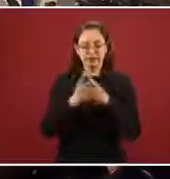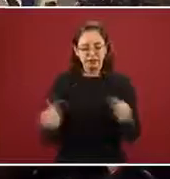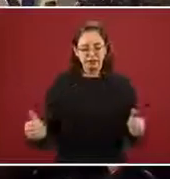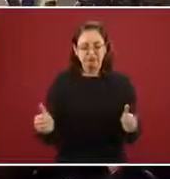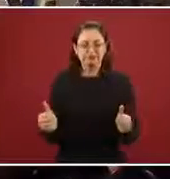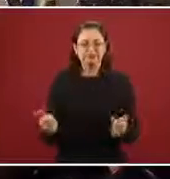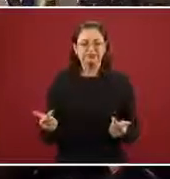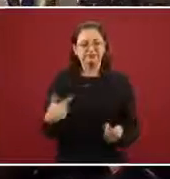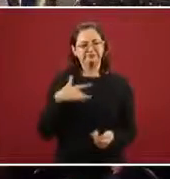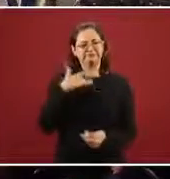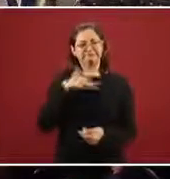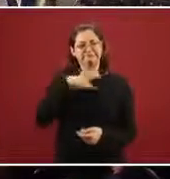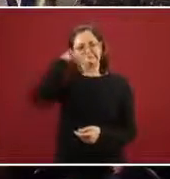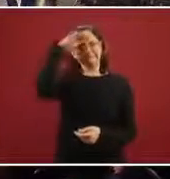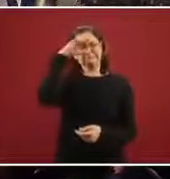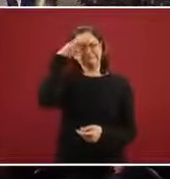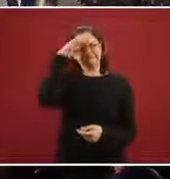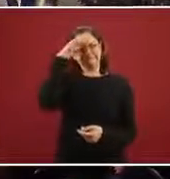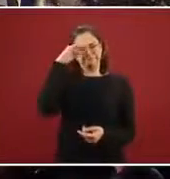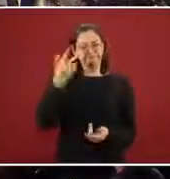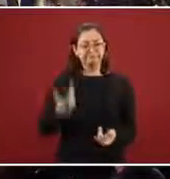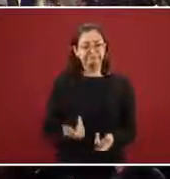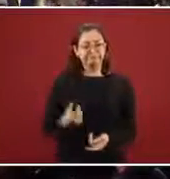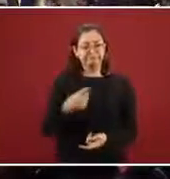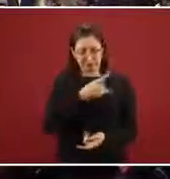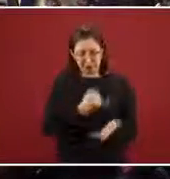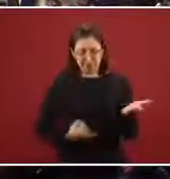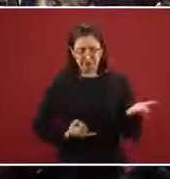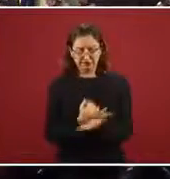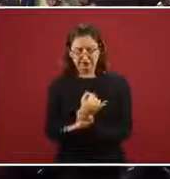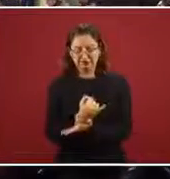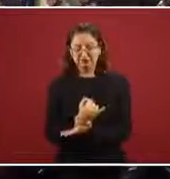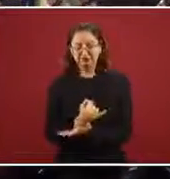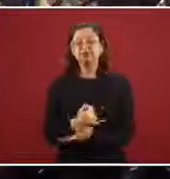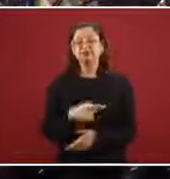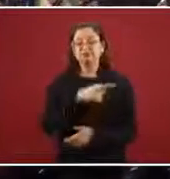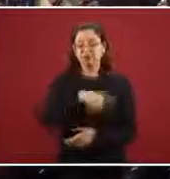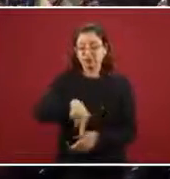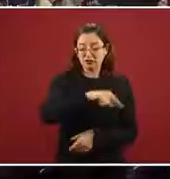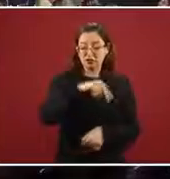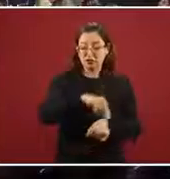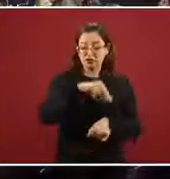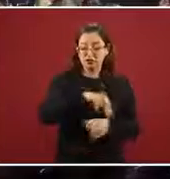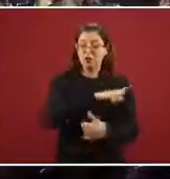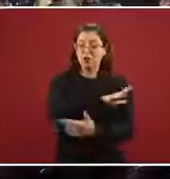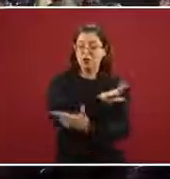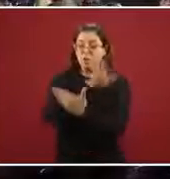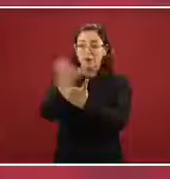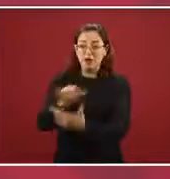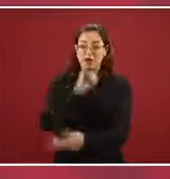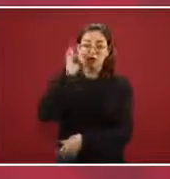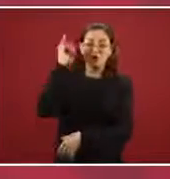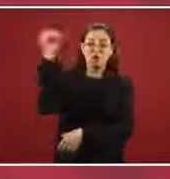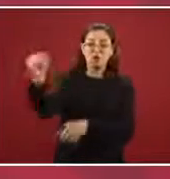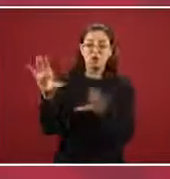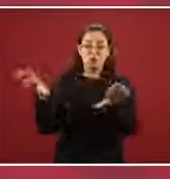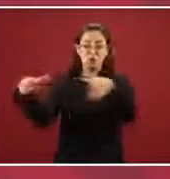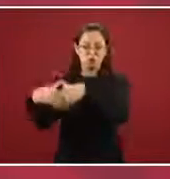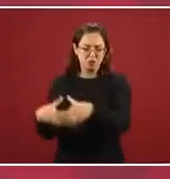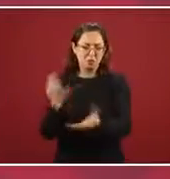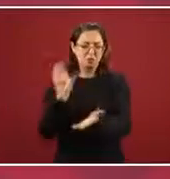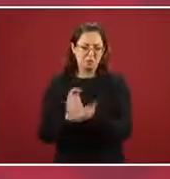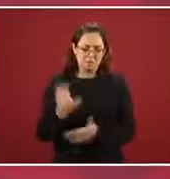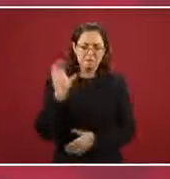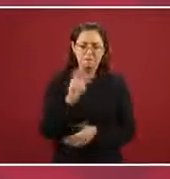pagarles más a los que trabajan en las comunidades más apartadas, que el que quiera trabajar aquí en la Ciudad de